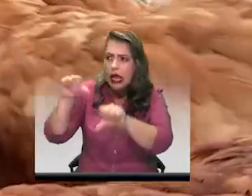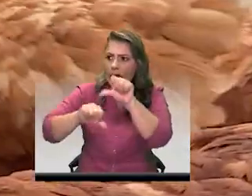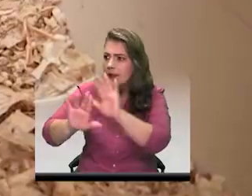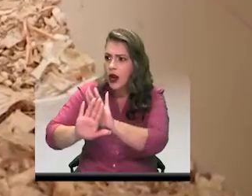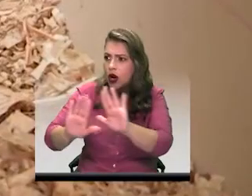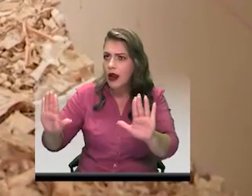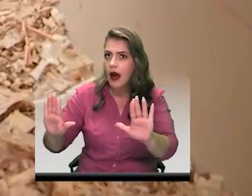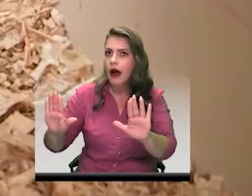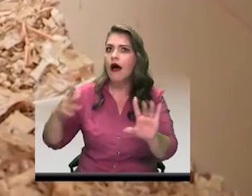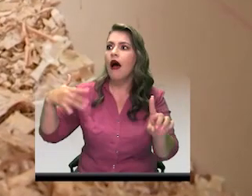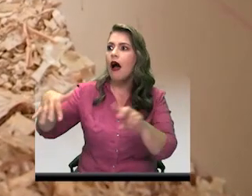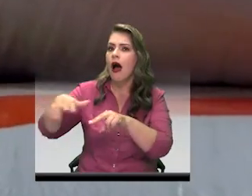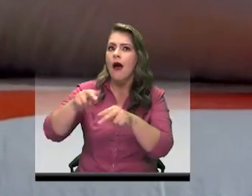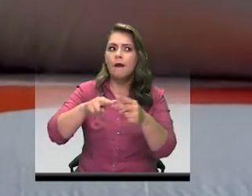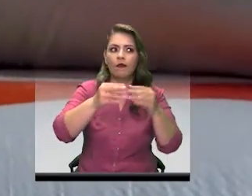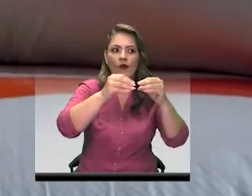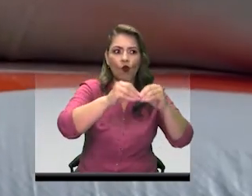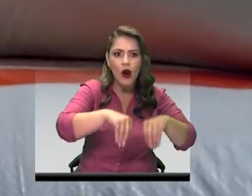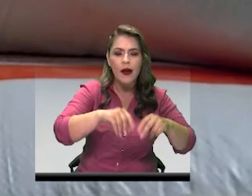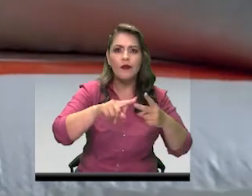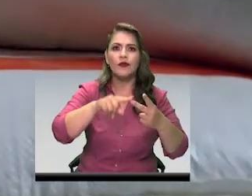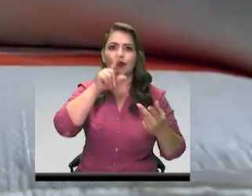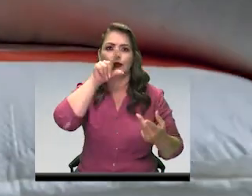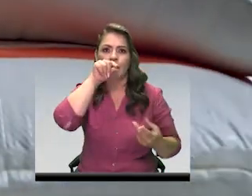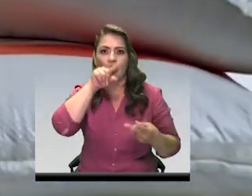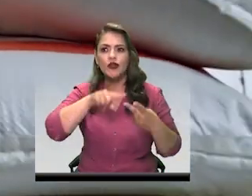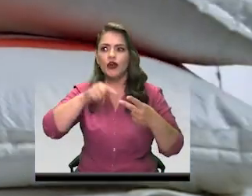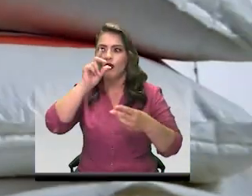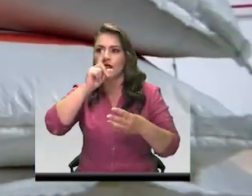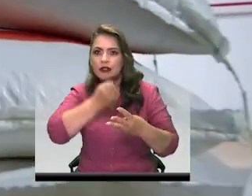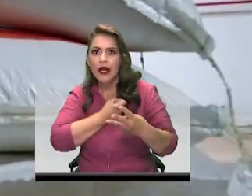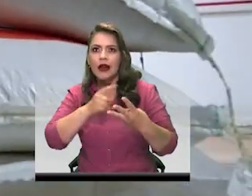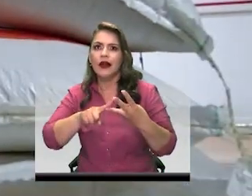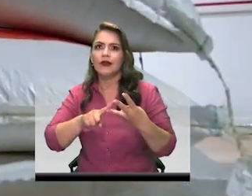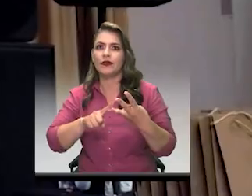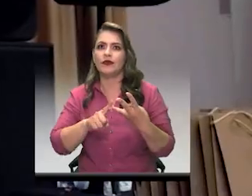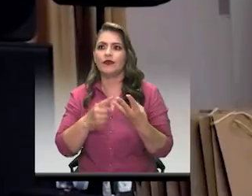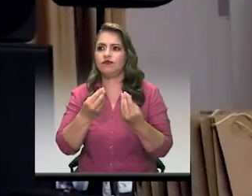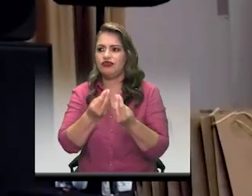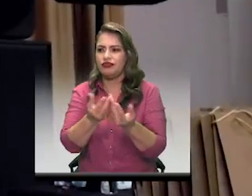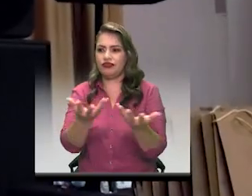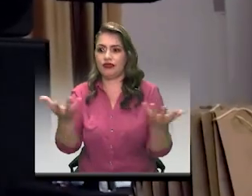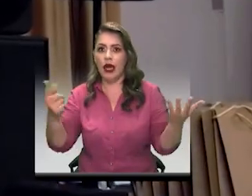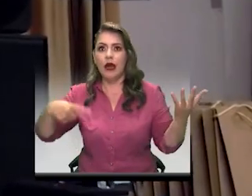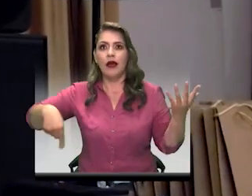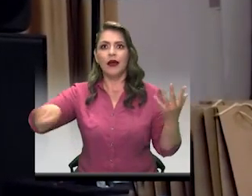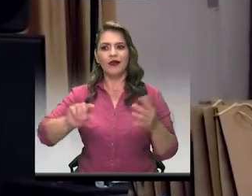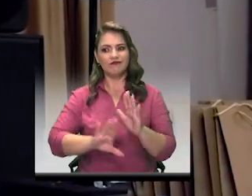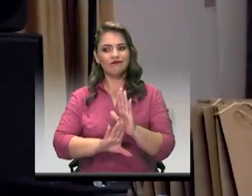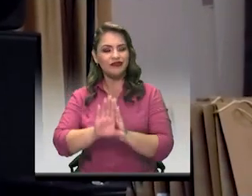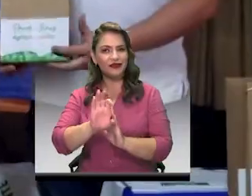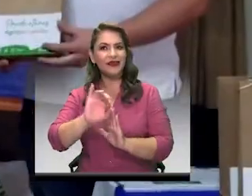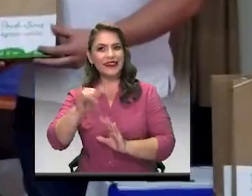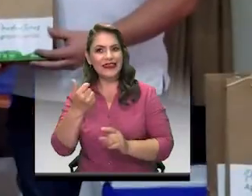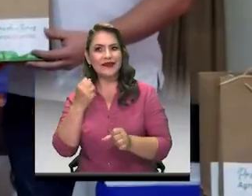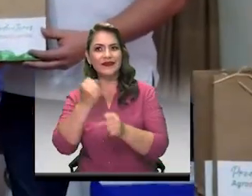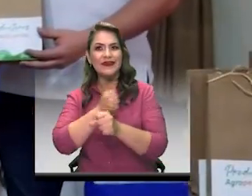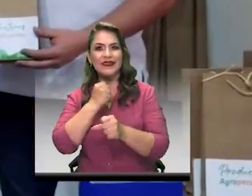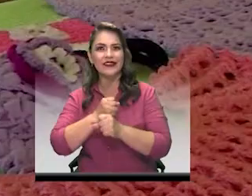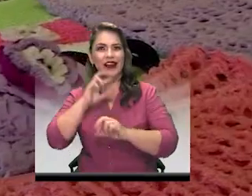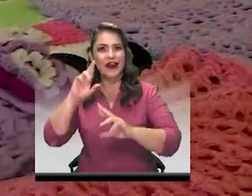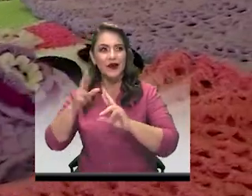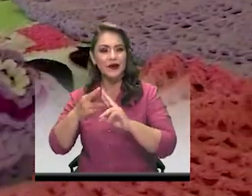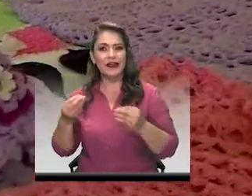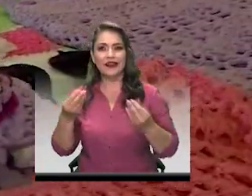de avícola, porcina, agropecuaria y ecohuerta, para generar espíritu emprendedor y empresarial a nivel de la